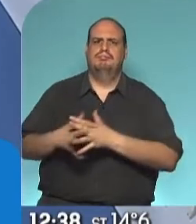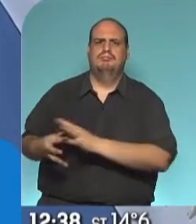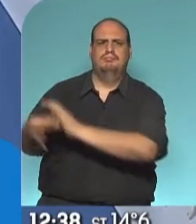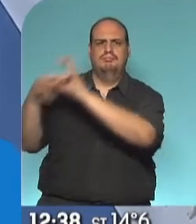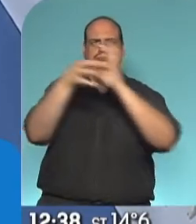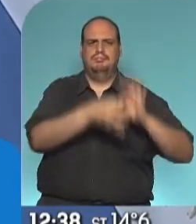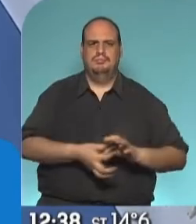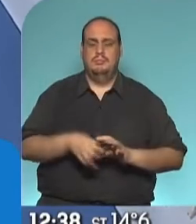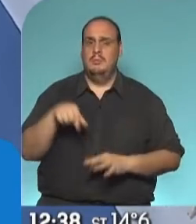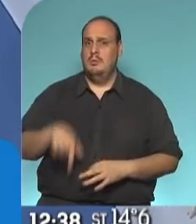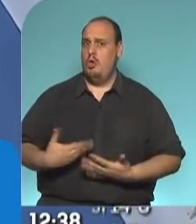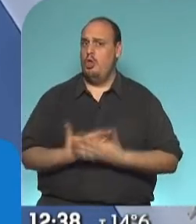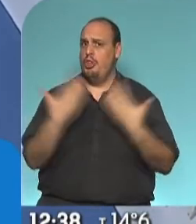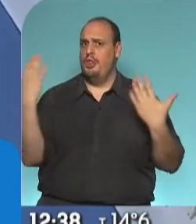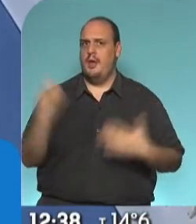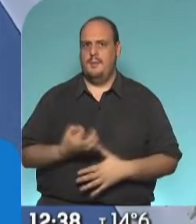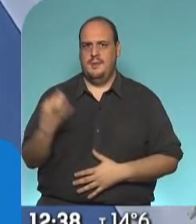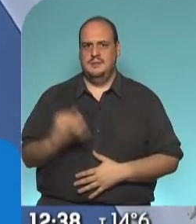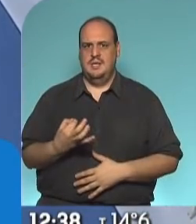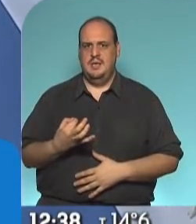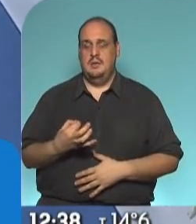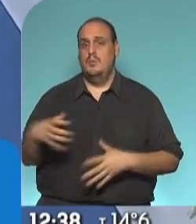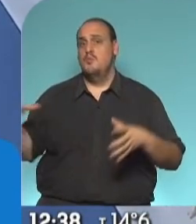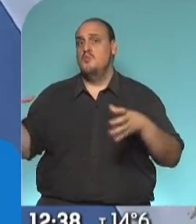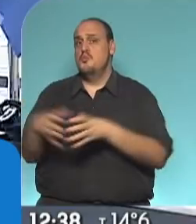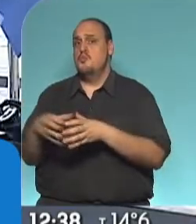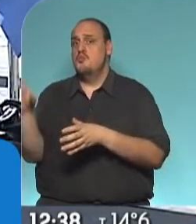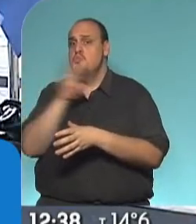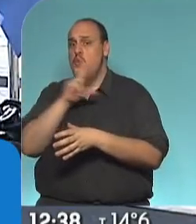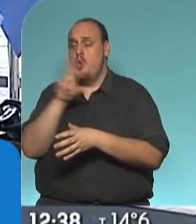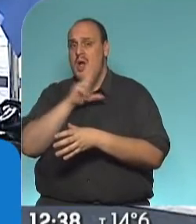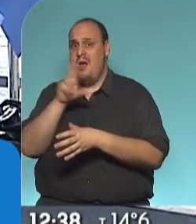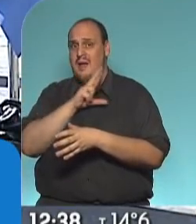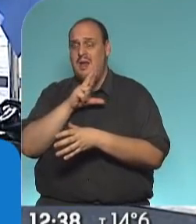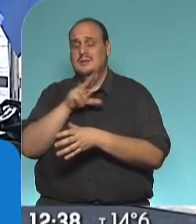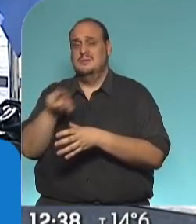especial, porque hoy nuestras granaderas visten